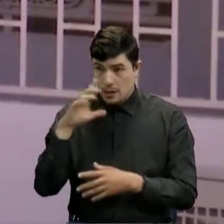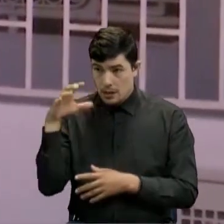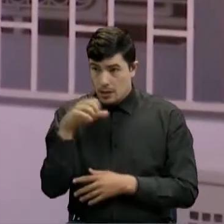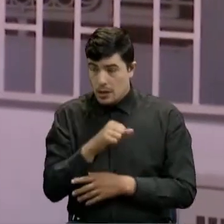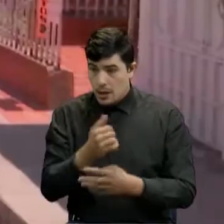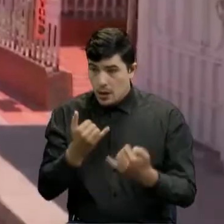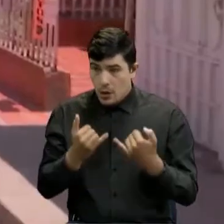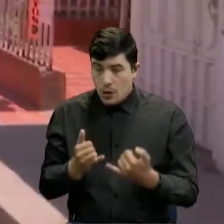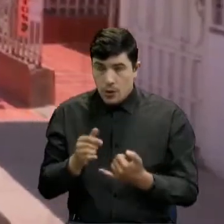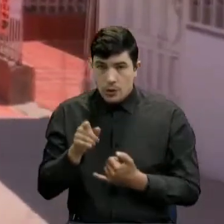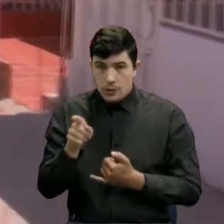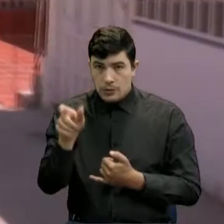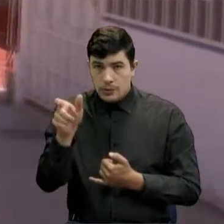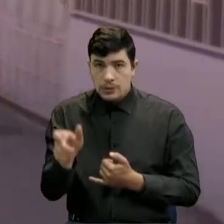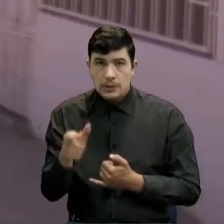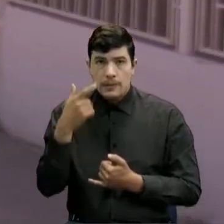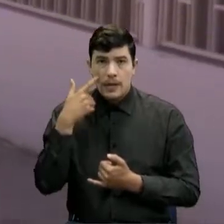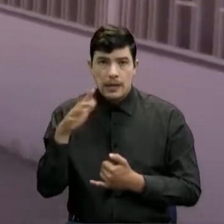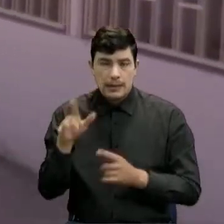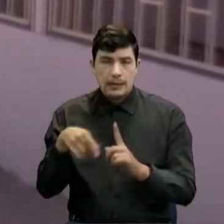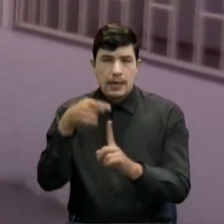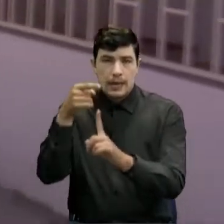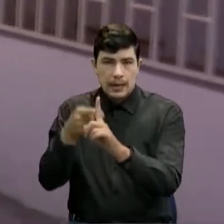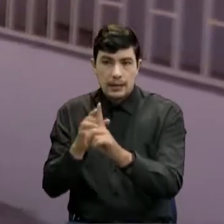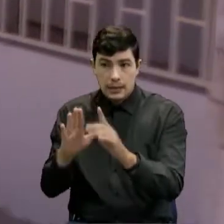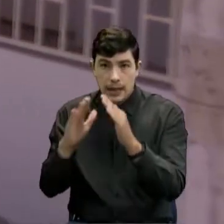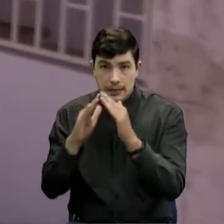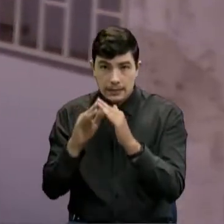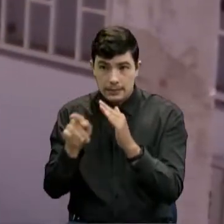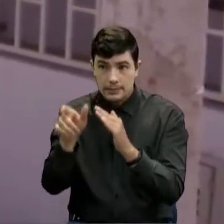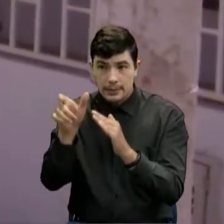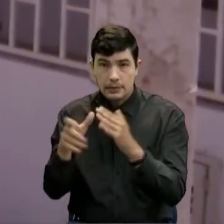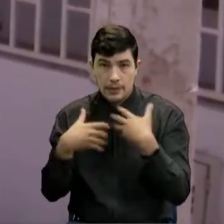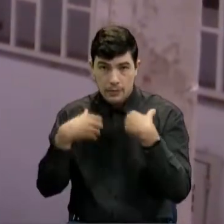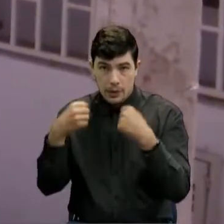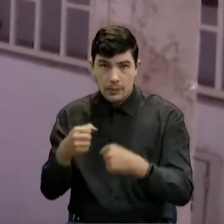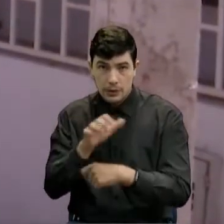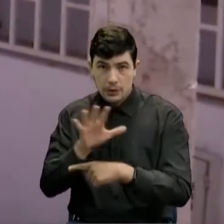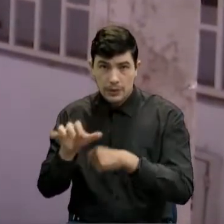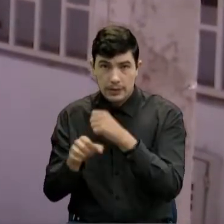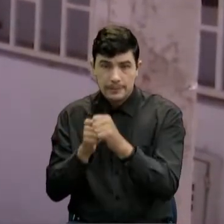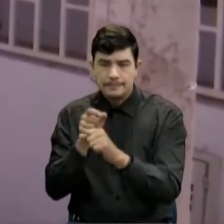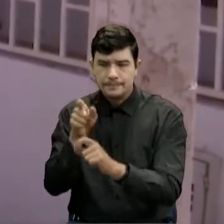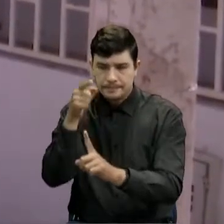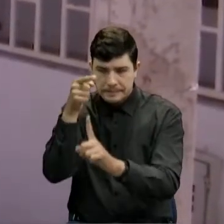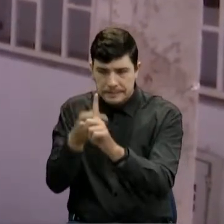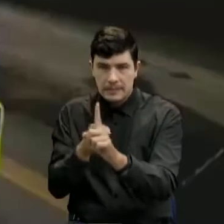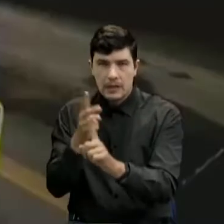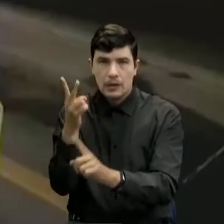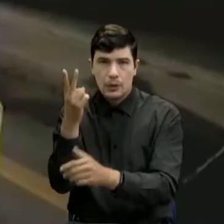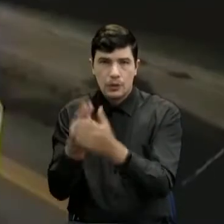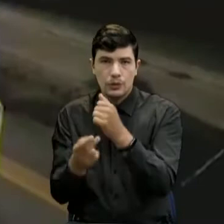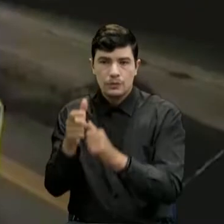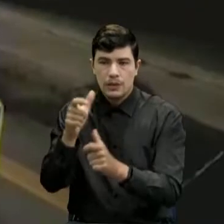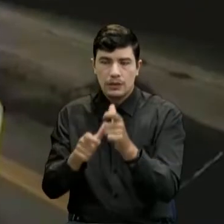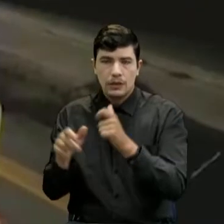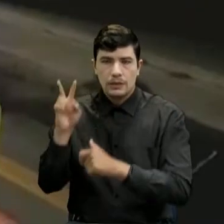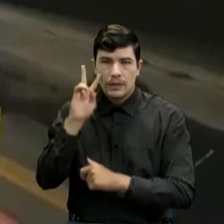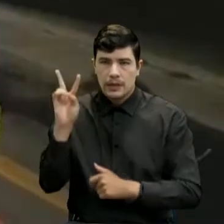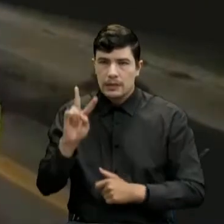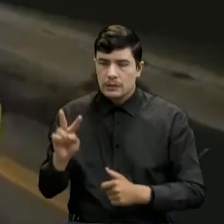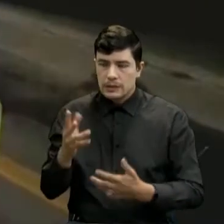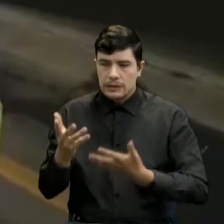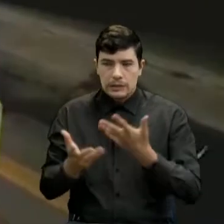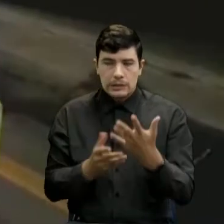le habría arrendado a ciudadanos venezolanos y en este último caso el ciudadano venezolano no